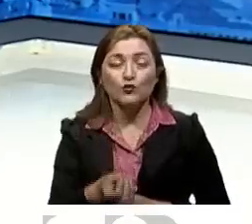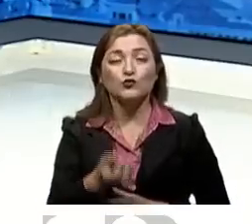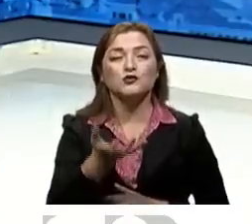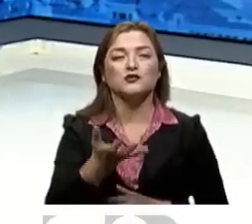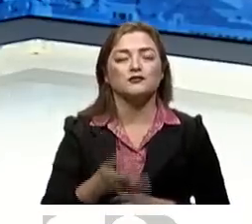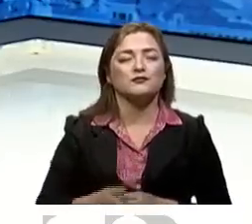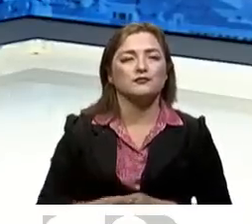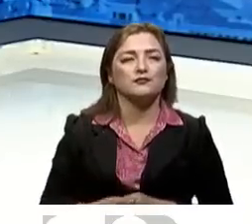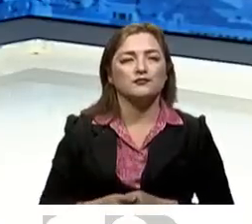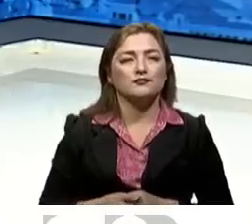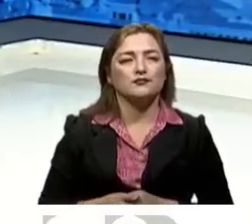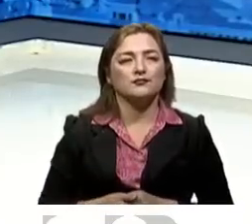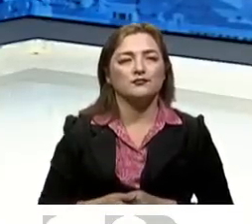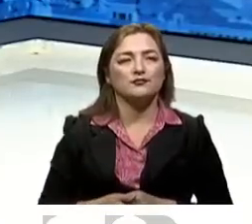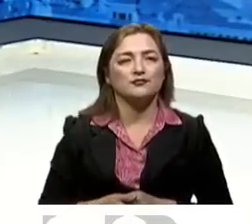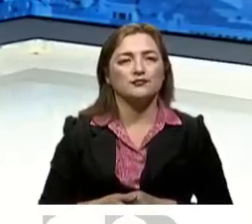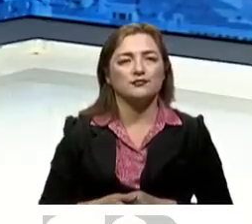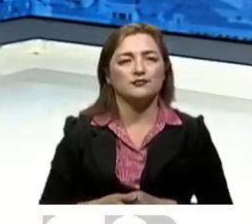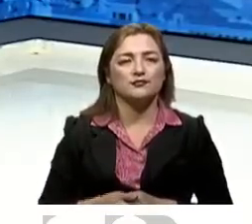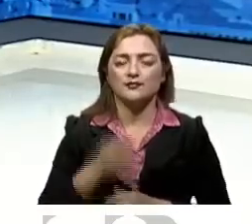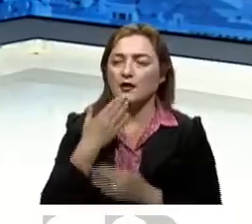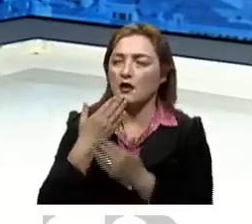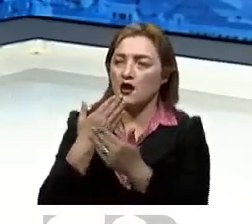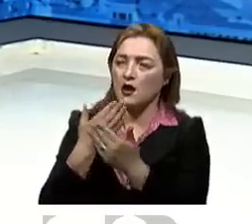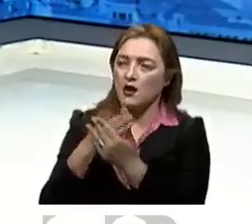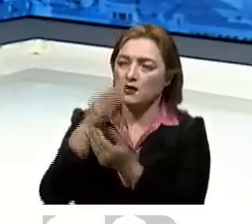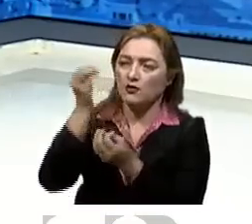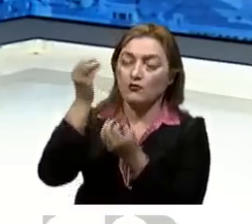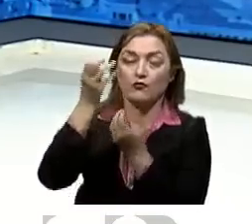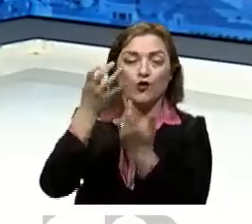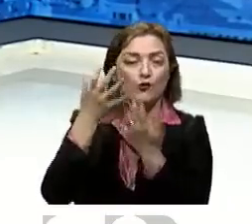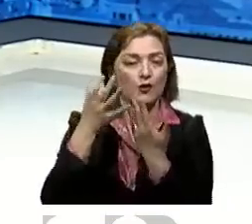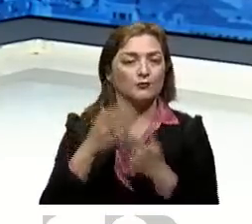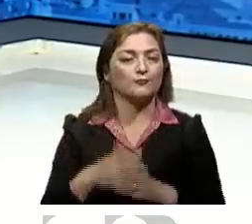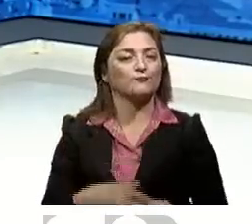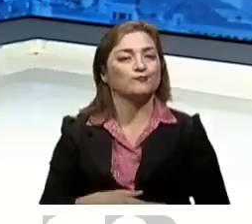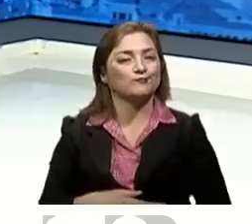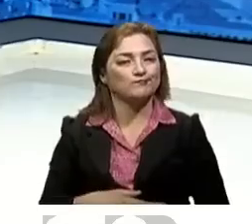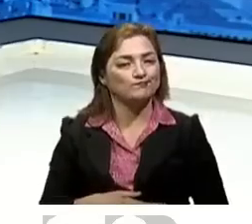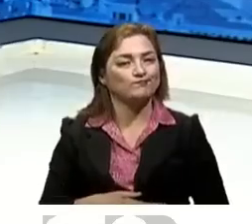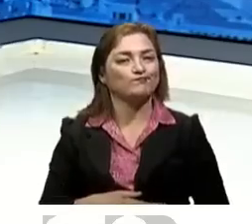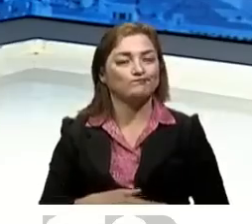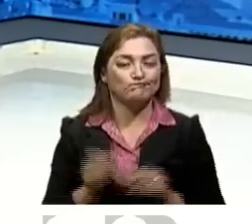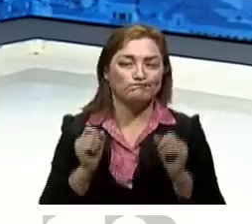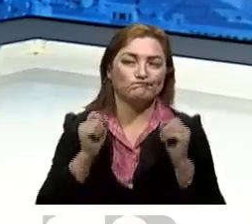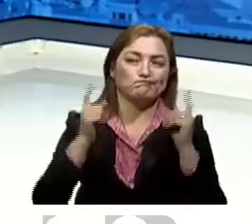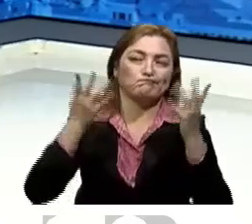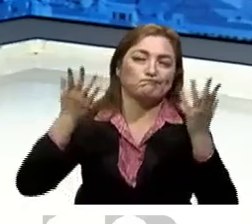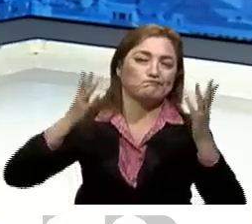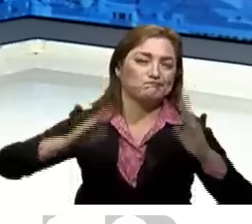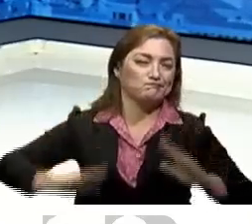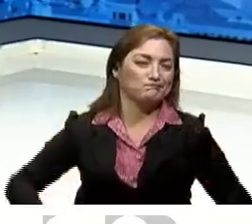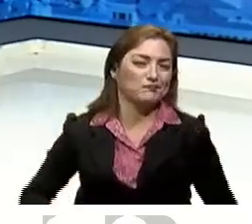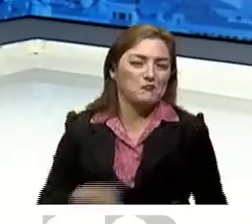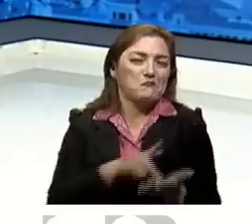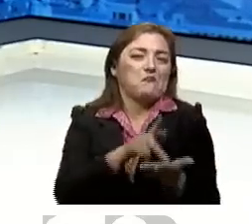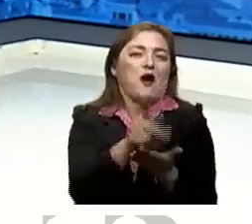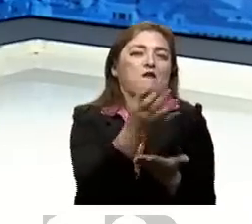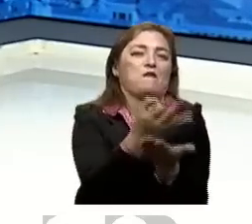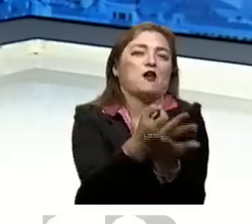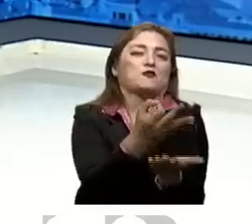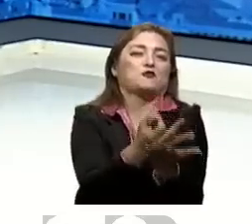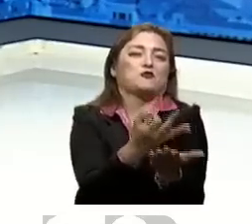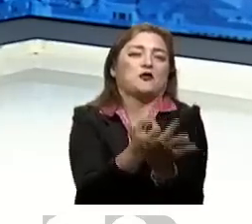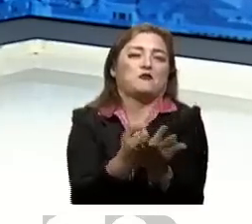días. Muchísimas gracias por tu reporte. Realmente sí, como bien lo dices, es increíble que además paguen por un servicio que ni siquiera